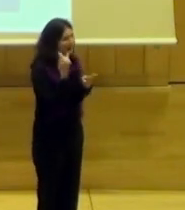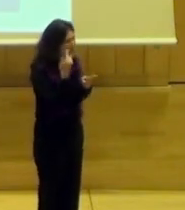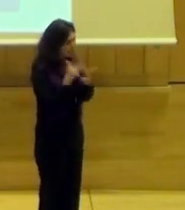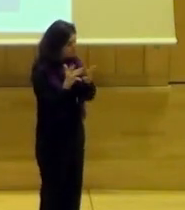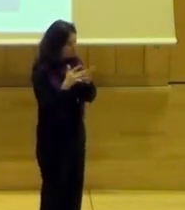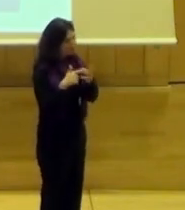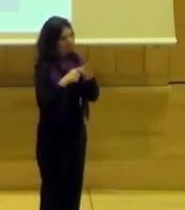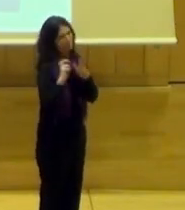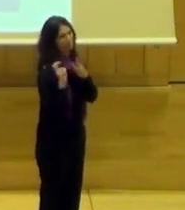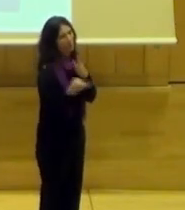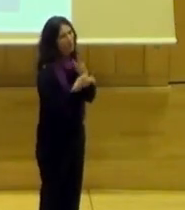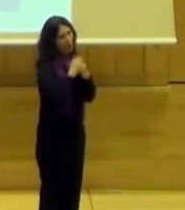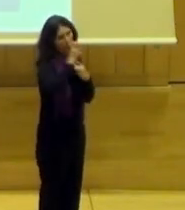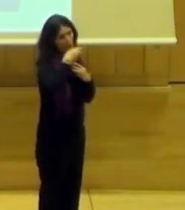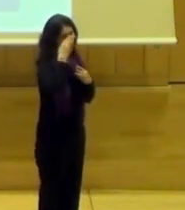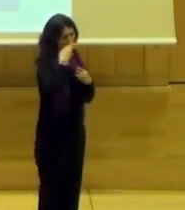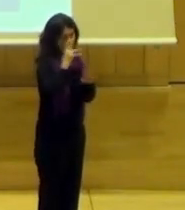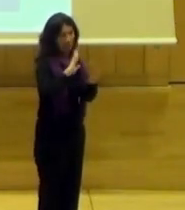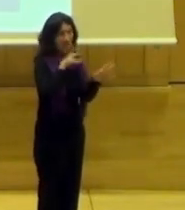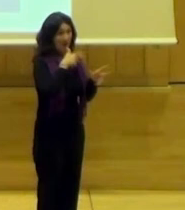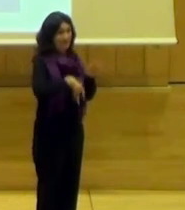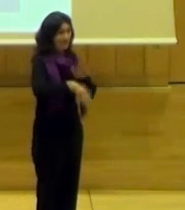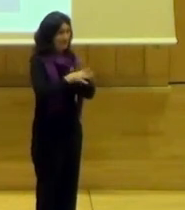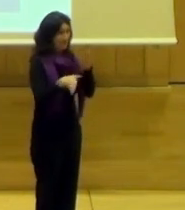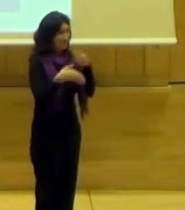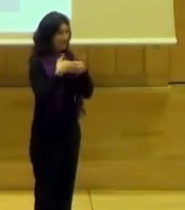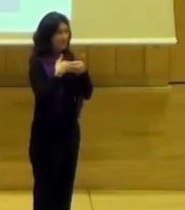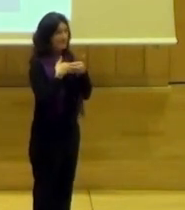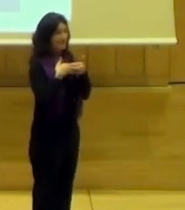teléfono de contacto y demás datos de interés. Y ya por último, para cerrar,